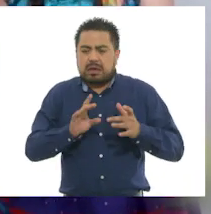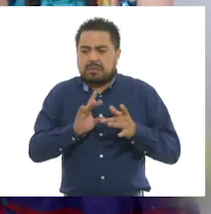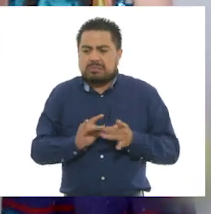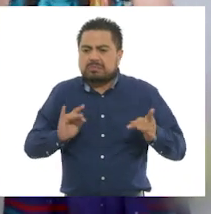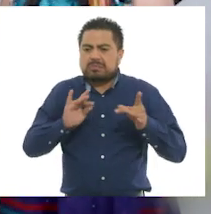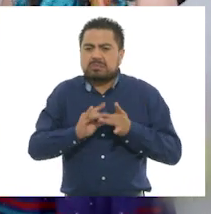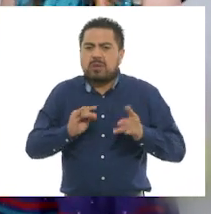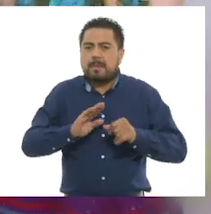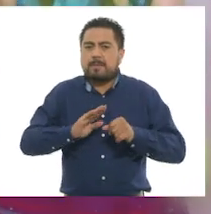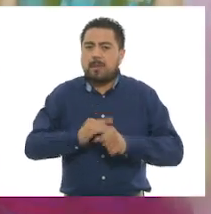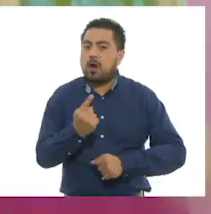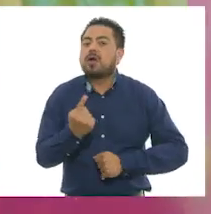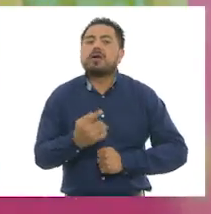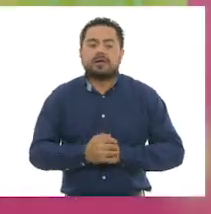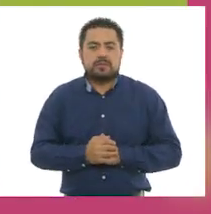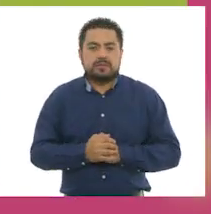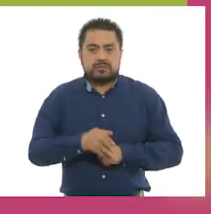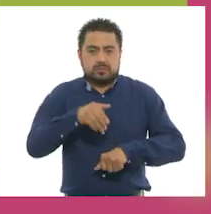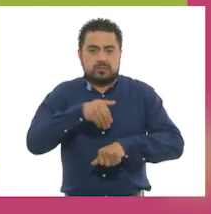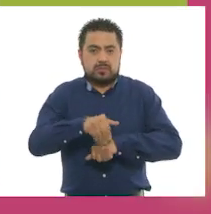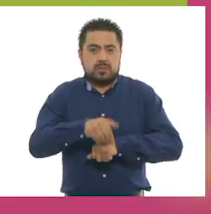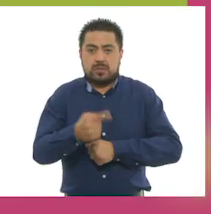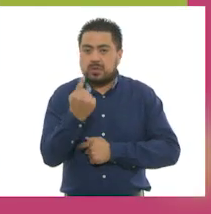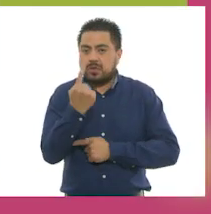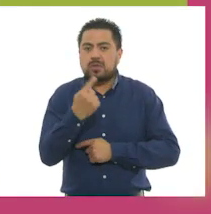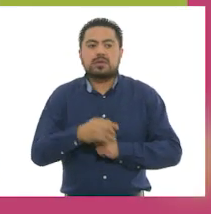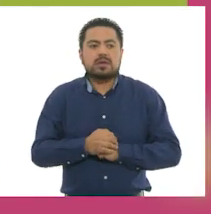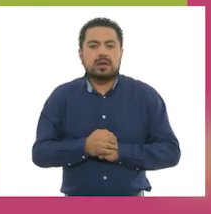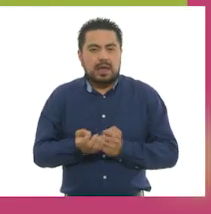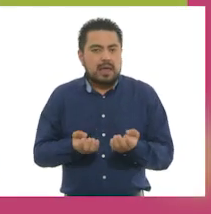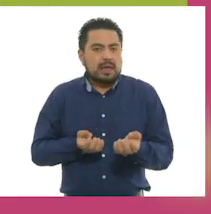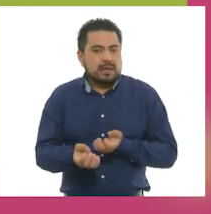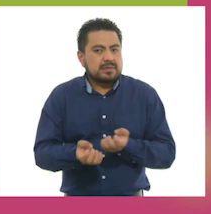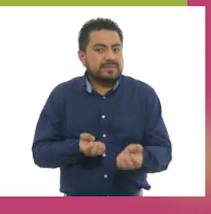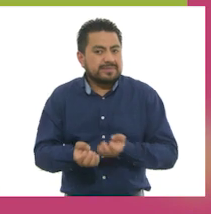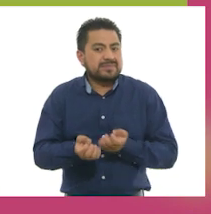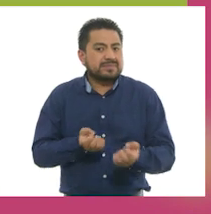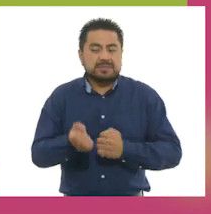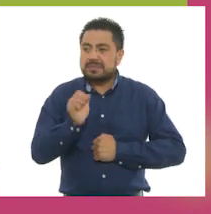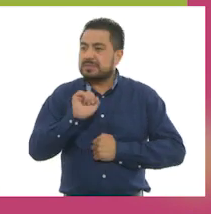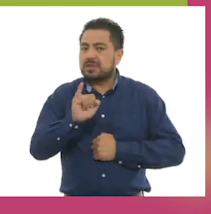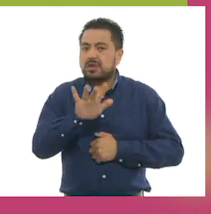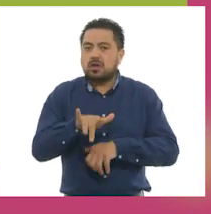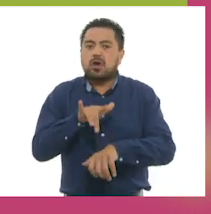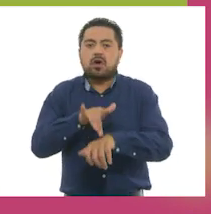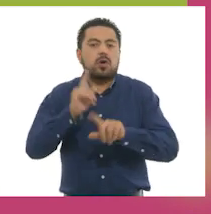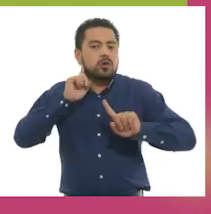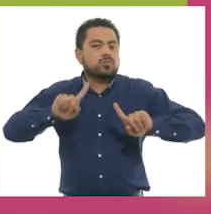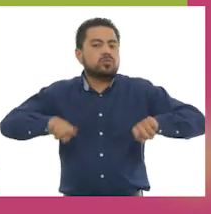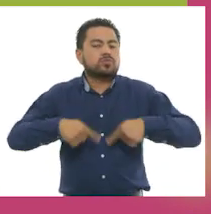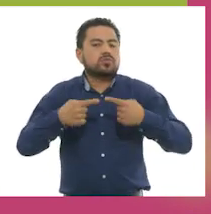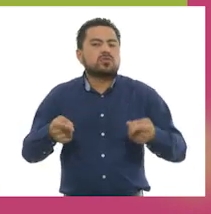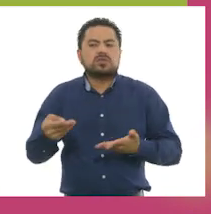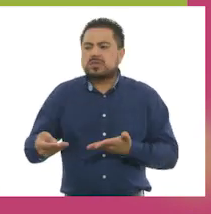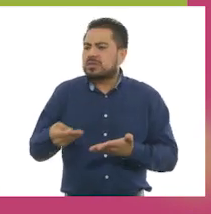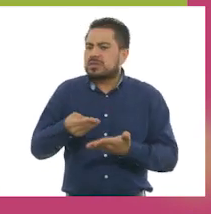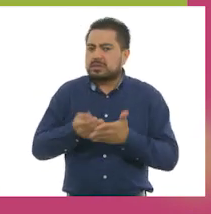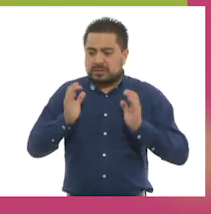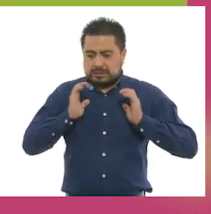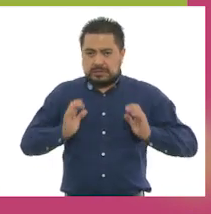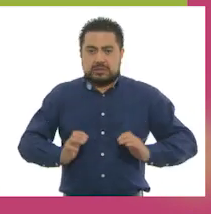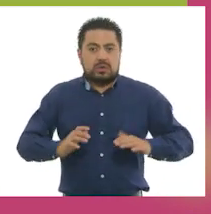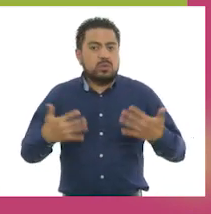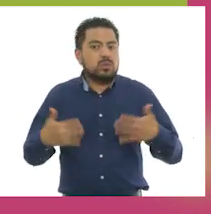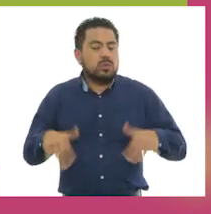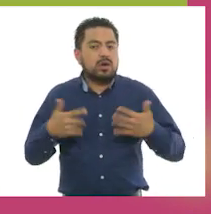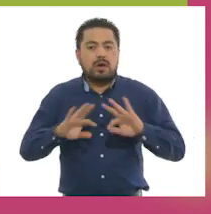explican el porqué. Número uno, ejercicio. Tocar música no se implica físicamente,